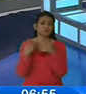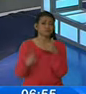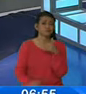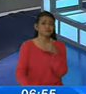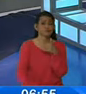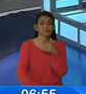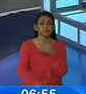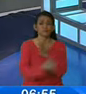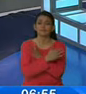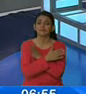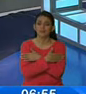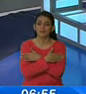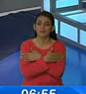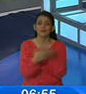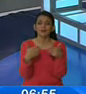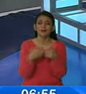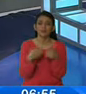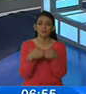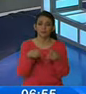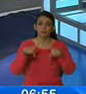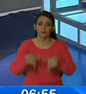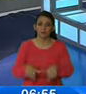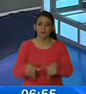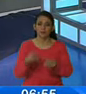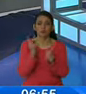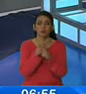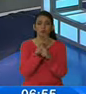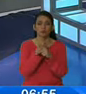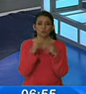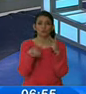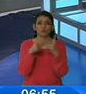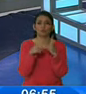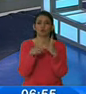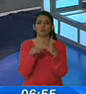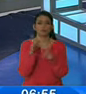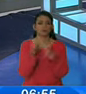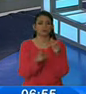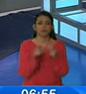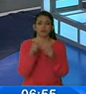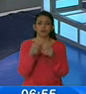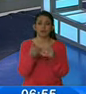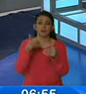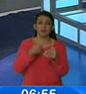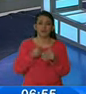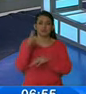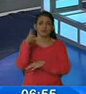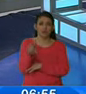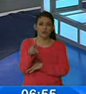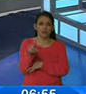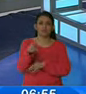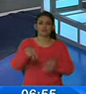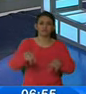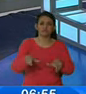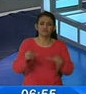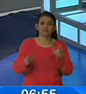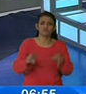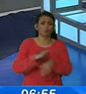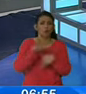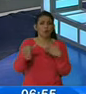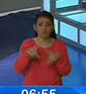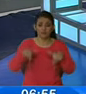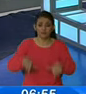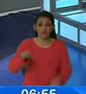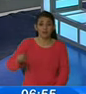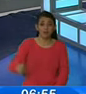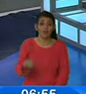también felicitar a todo nuestro equipo periodístico, a todos los productores, a todas las personas que detrás de pantalla han permitido que este, el canal de